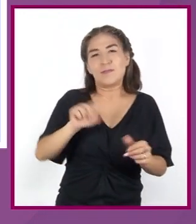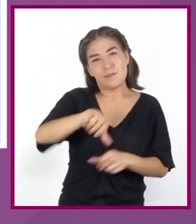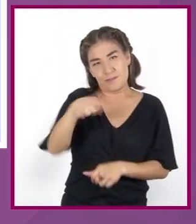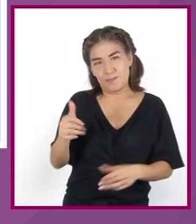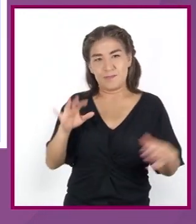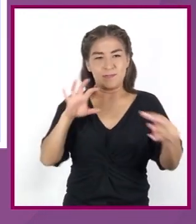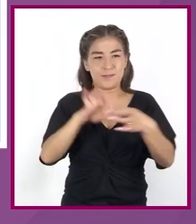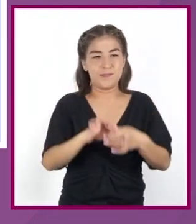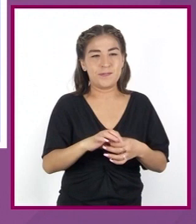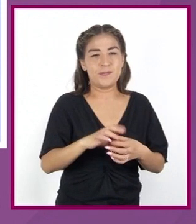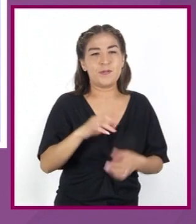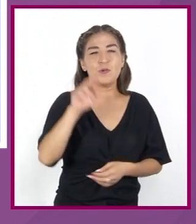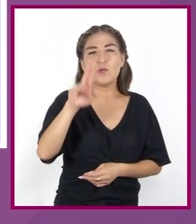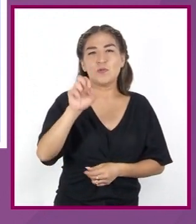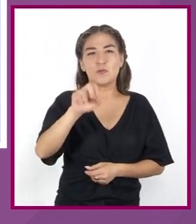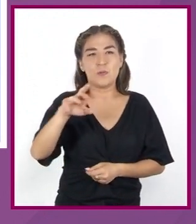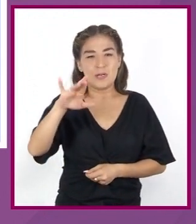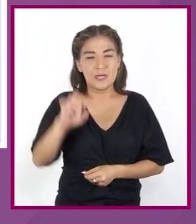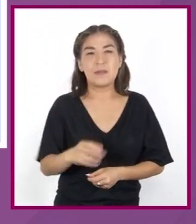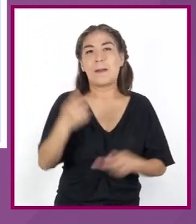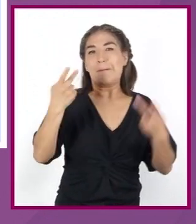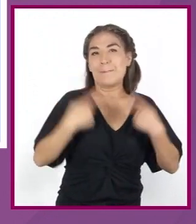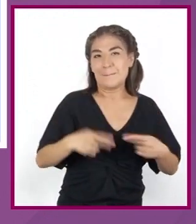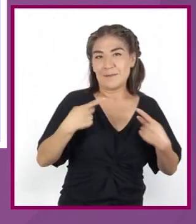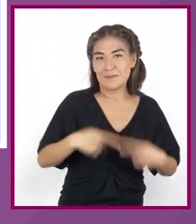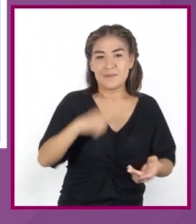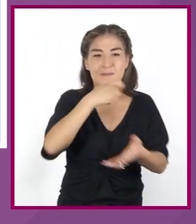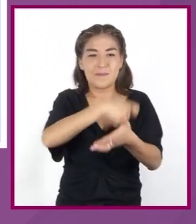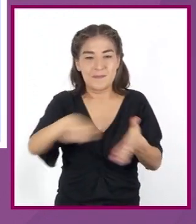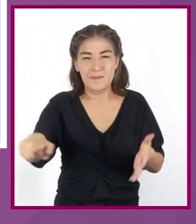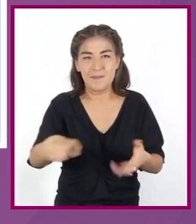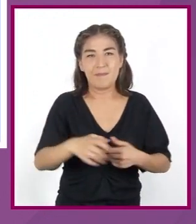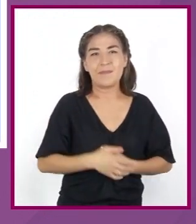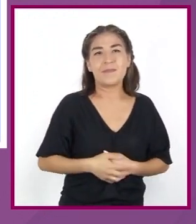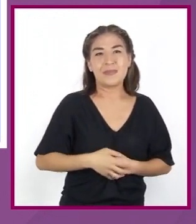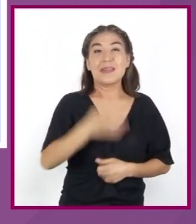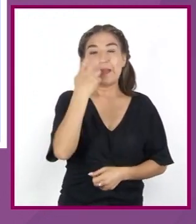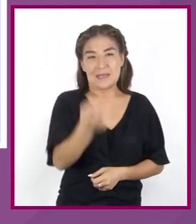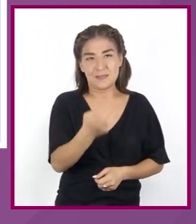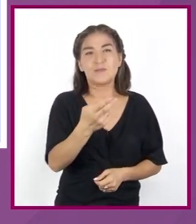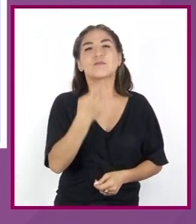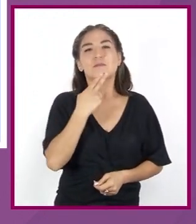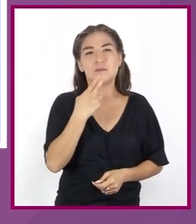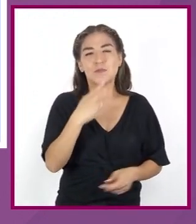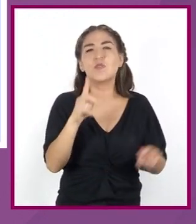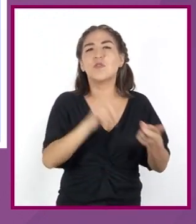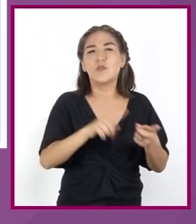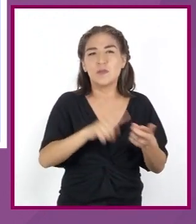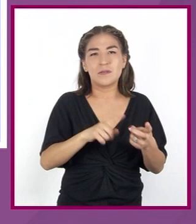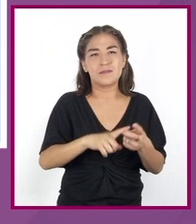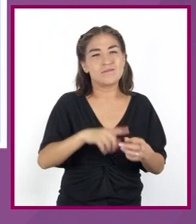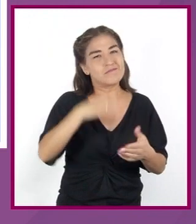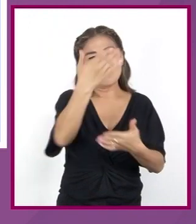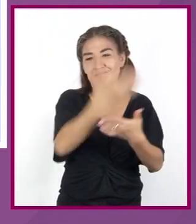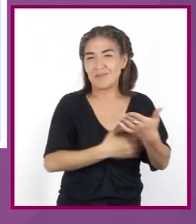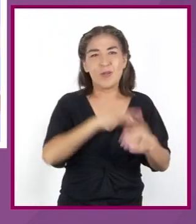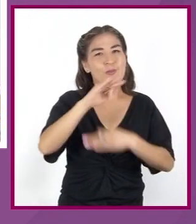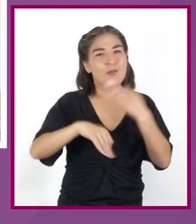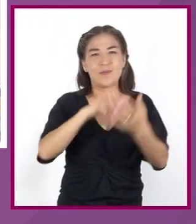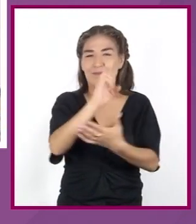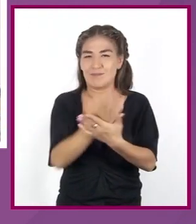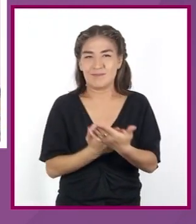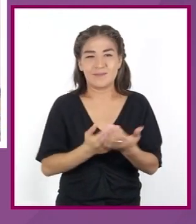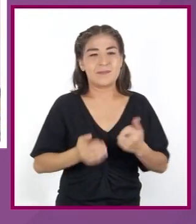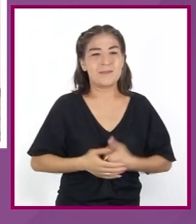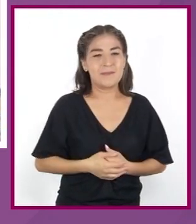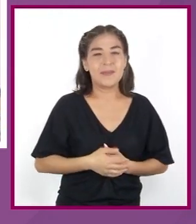como el usuario, el cliente, el comprador, invariablemente se encuentran en todos los contratos.